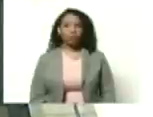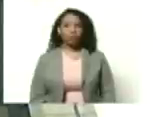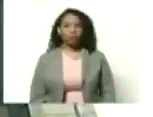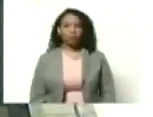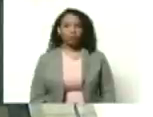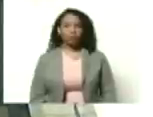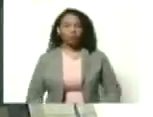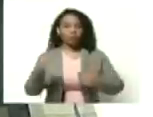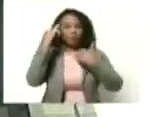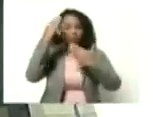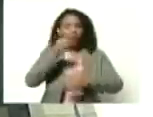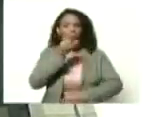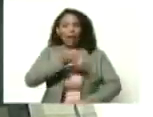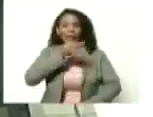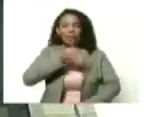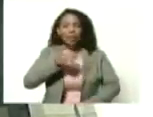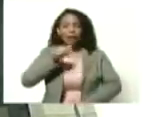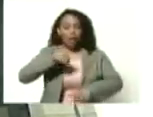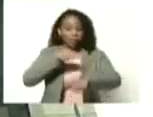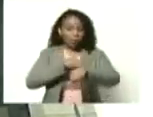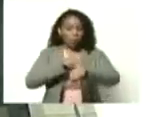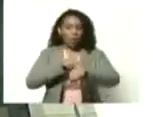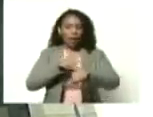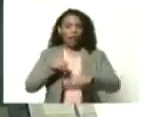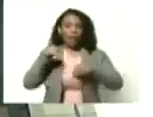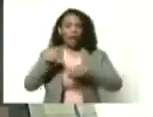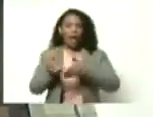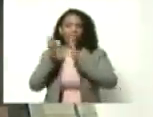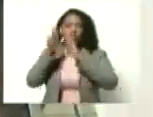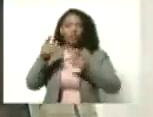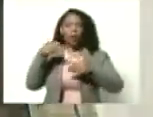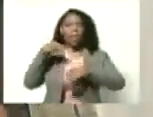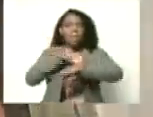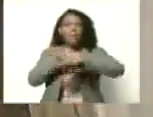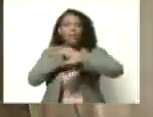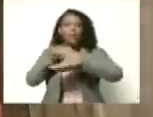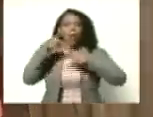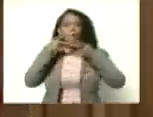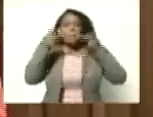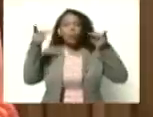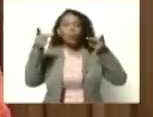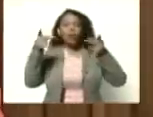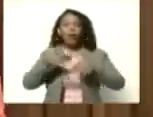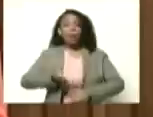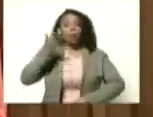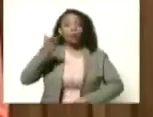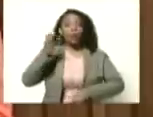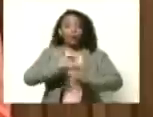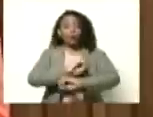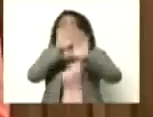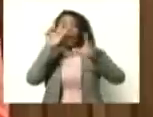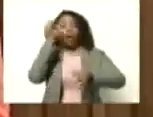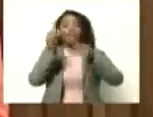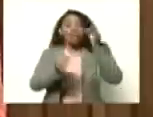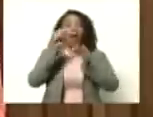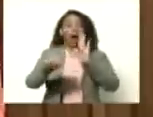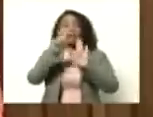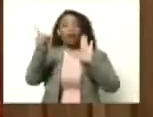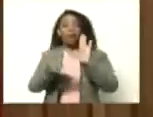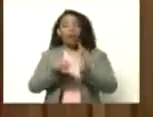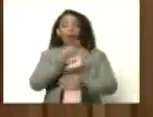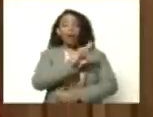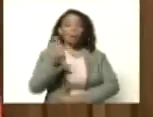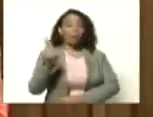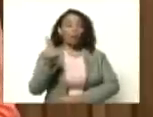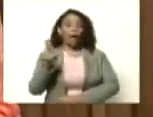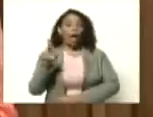hola buenas tardes te saludo a esta hora desde la sede del ministerio público en efecto ofrece importantes declaraciones el fiscal general de la republica